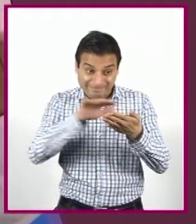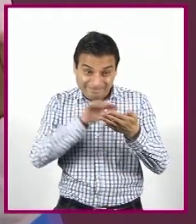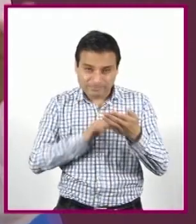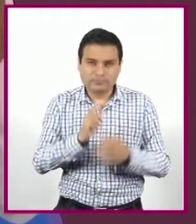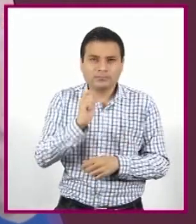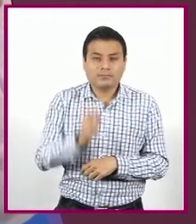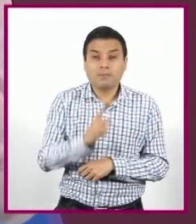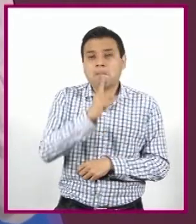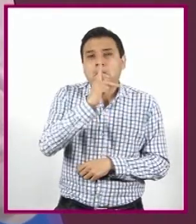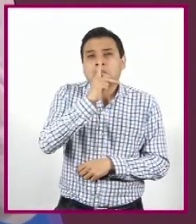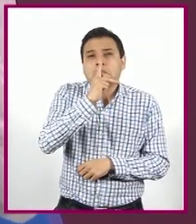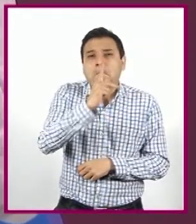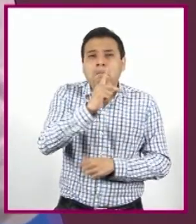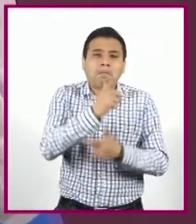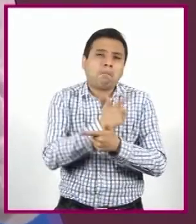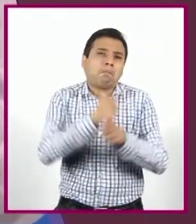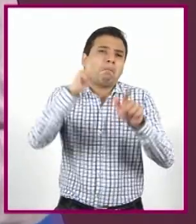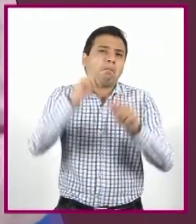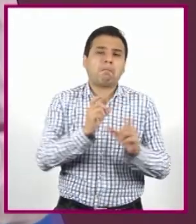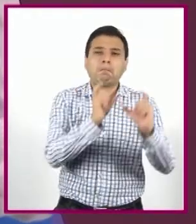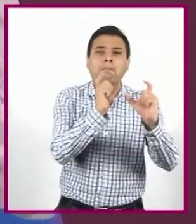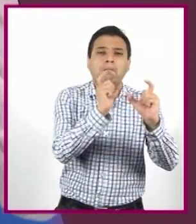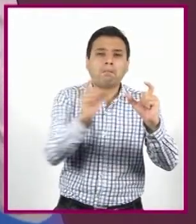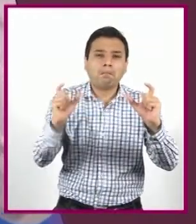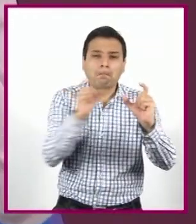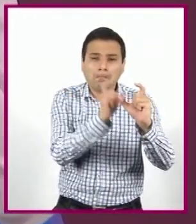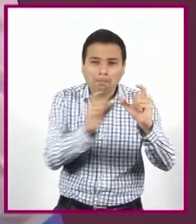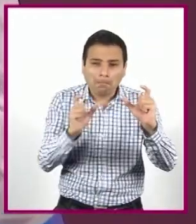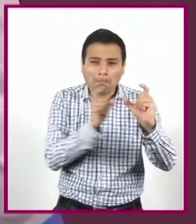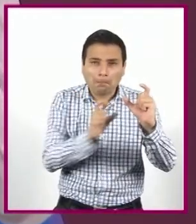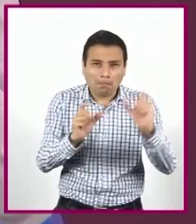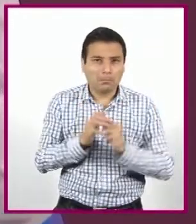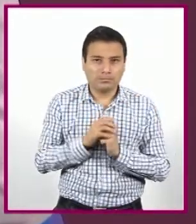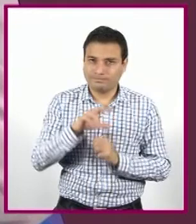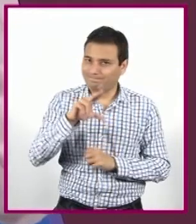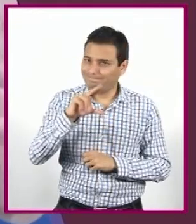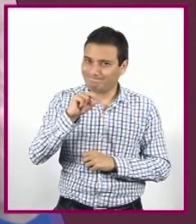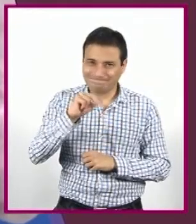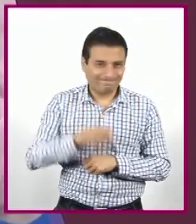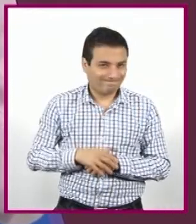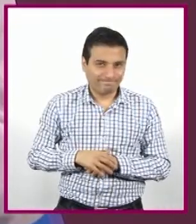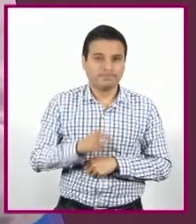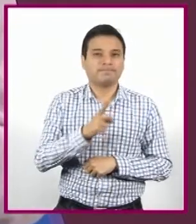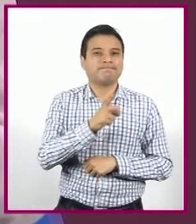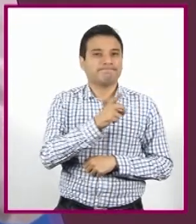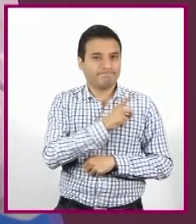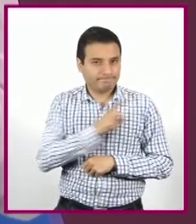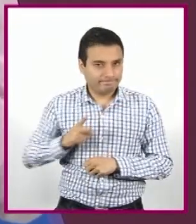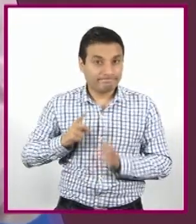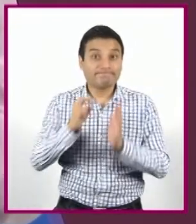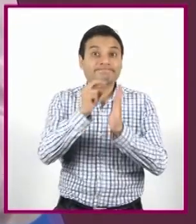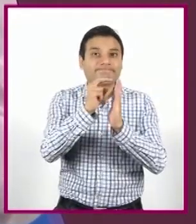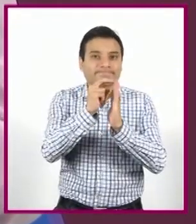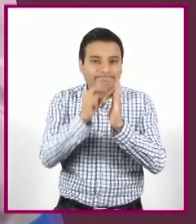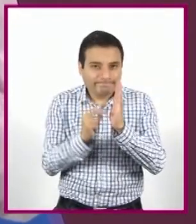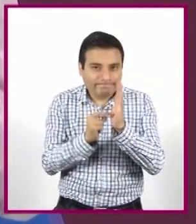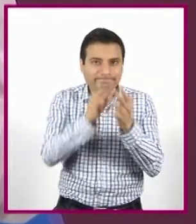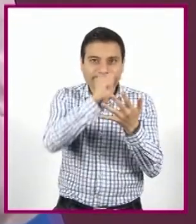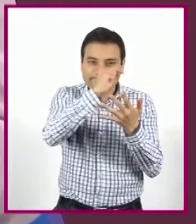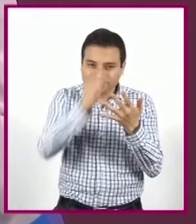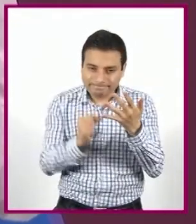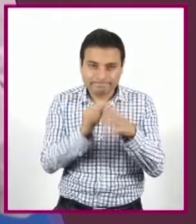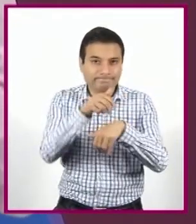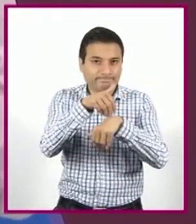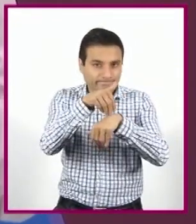palabras escritas unas detrás de otras, sino que responden a una serie de convenciones y estructuras